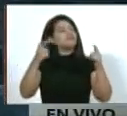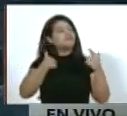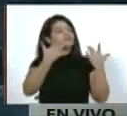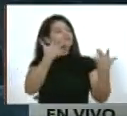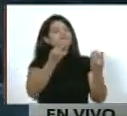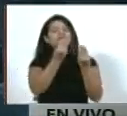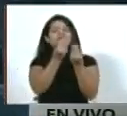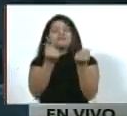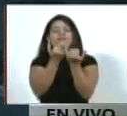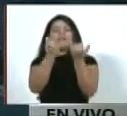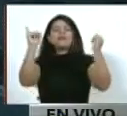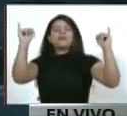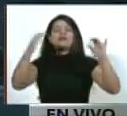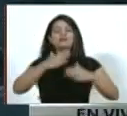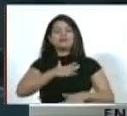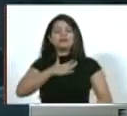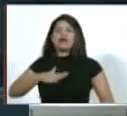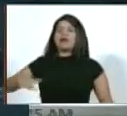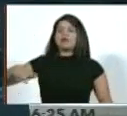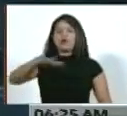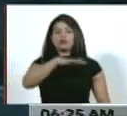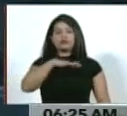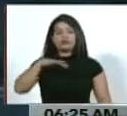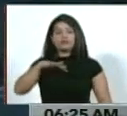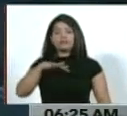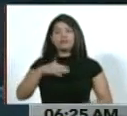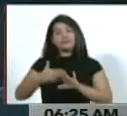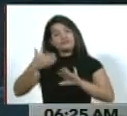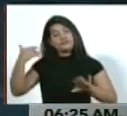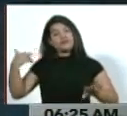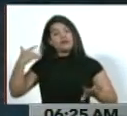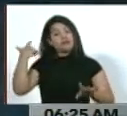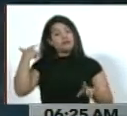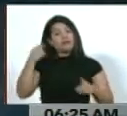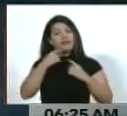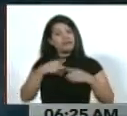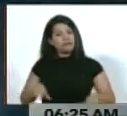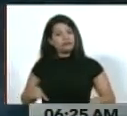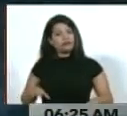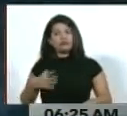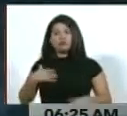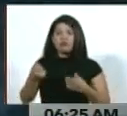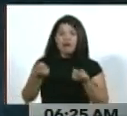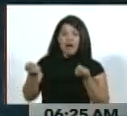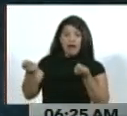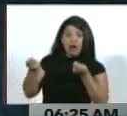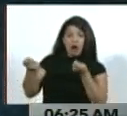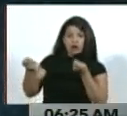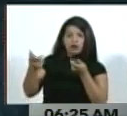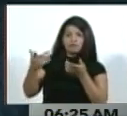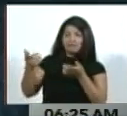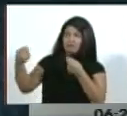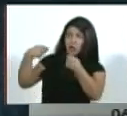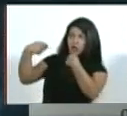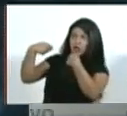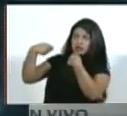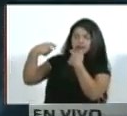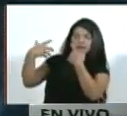independencia, que la habíamos perdido a lo largo de muchos años por el